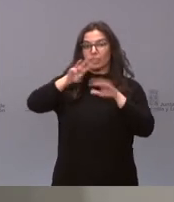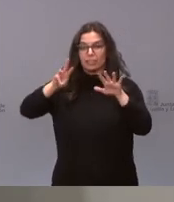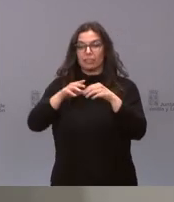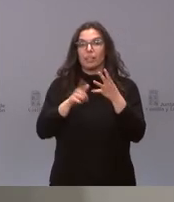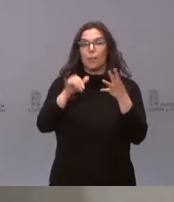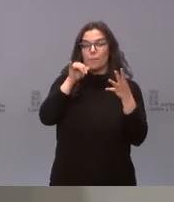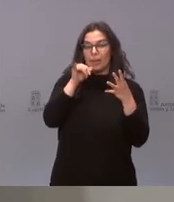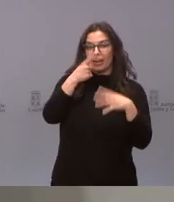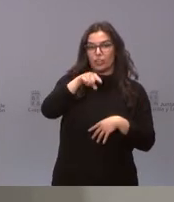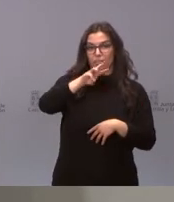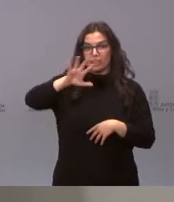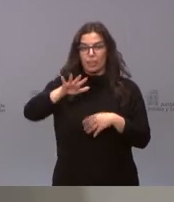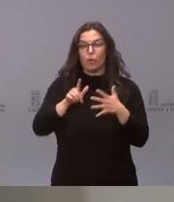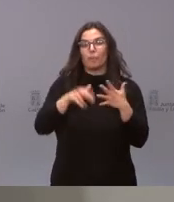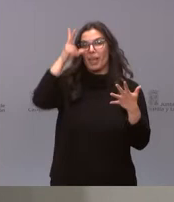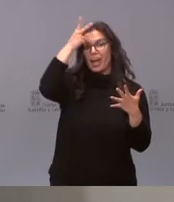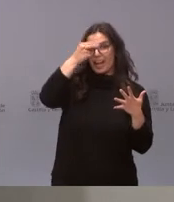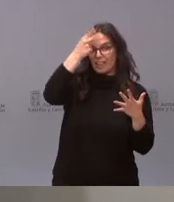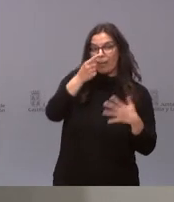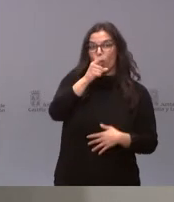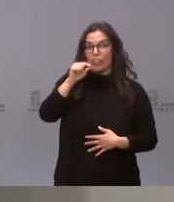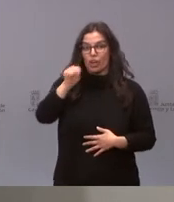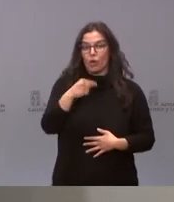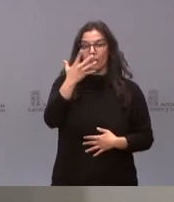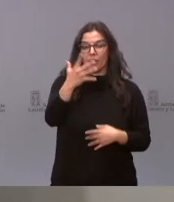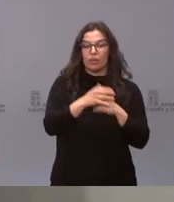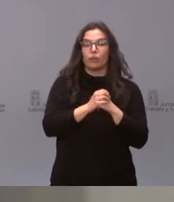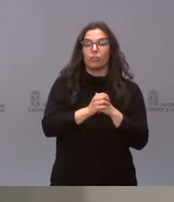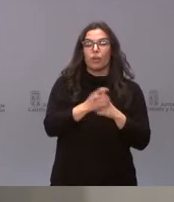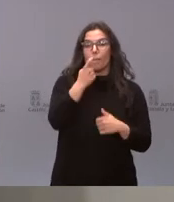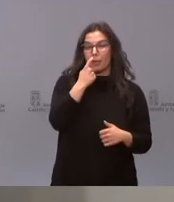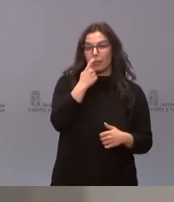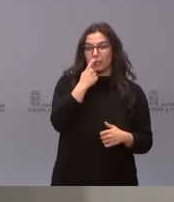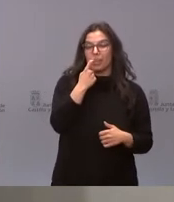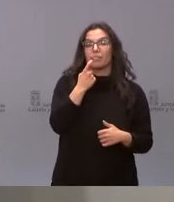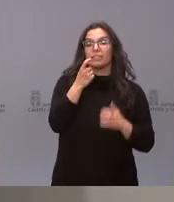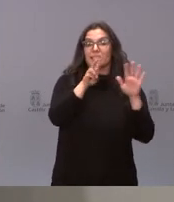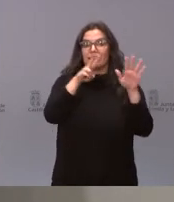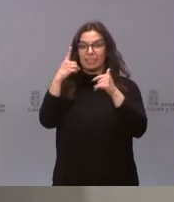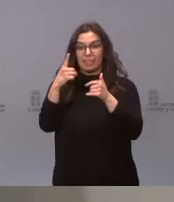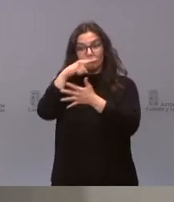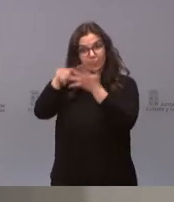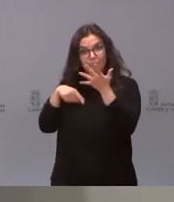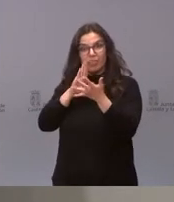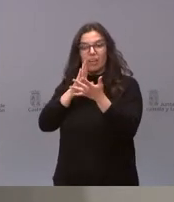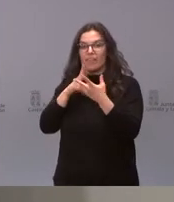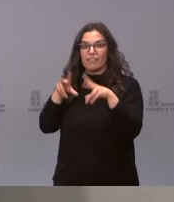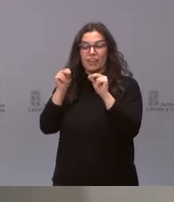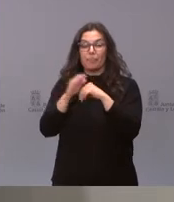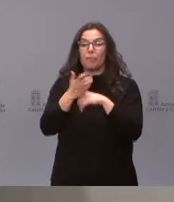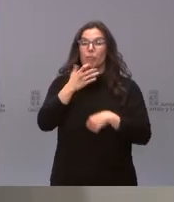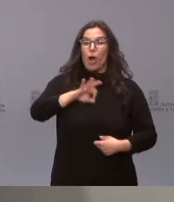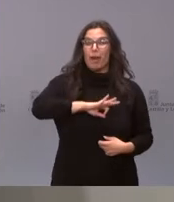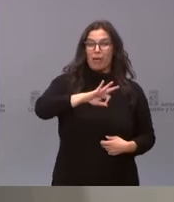135 arévalo 100 1.5 briviesca 76 almazán está por debajo de 150